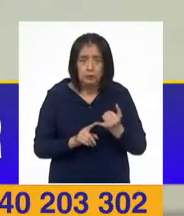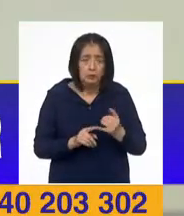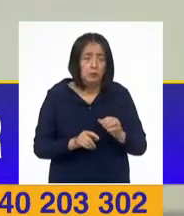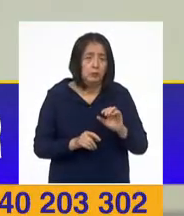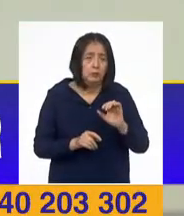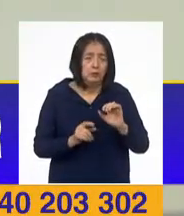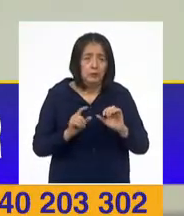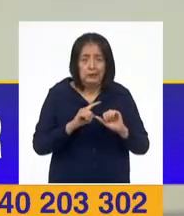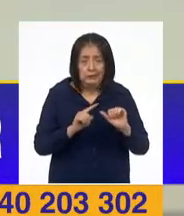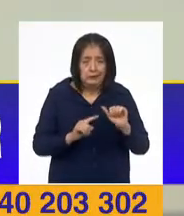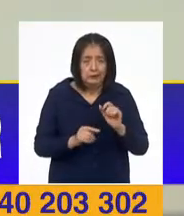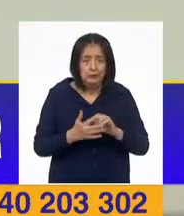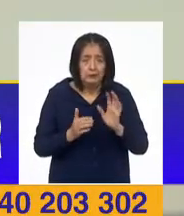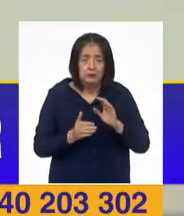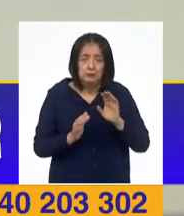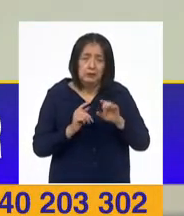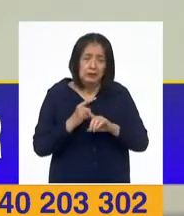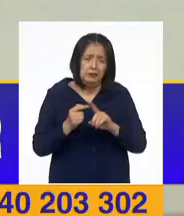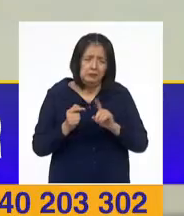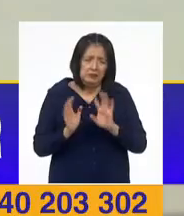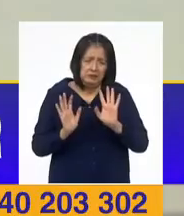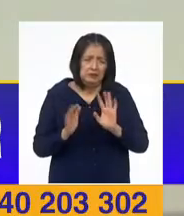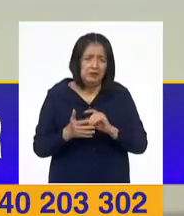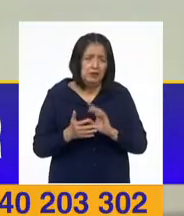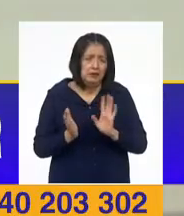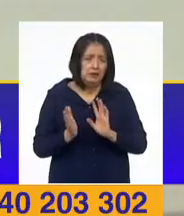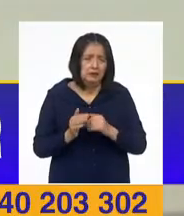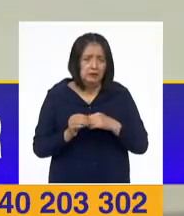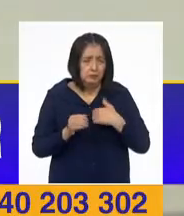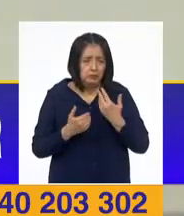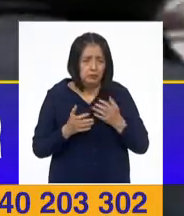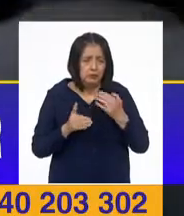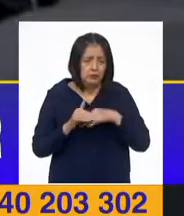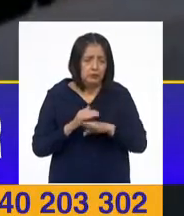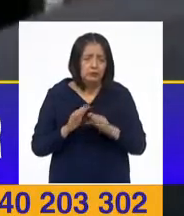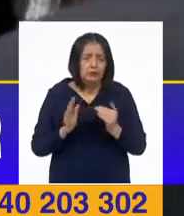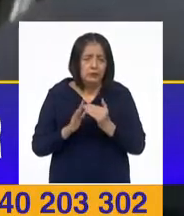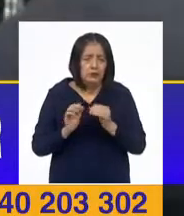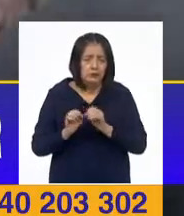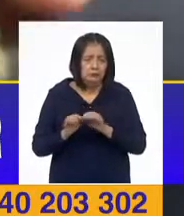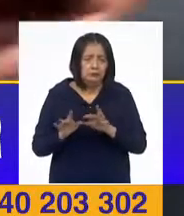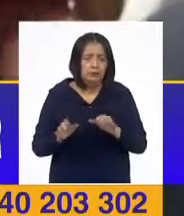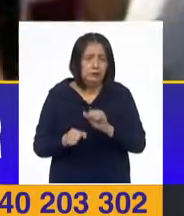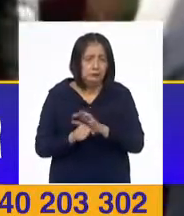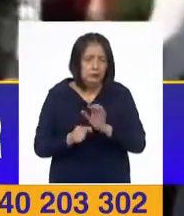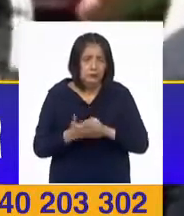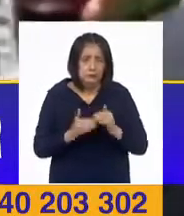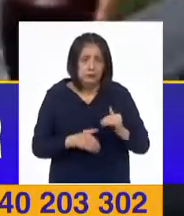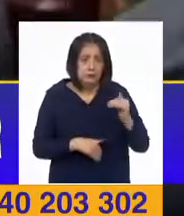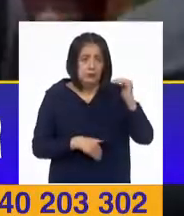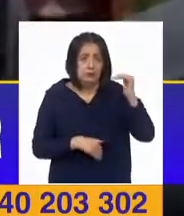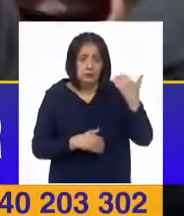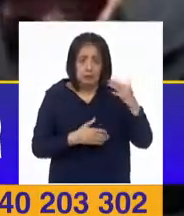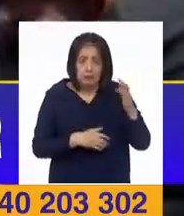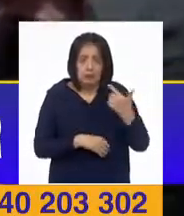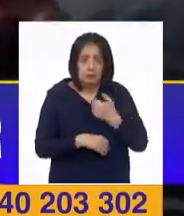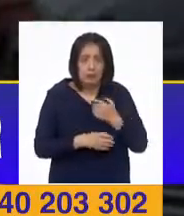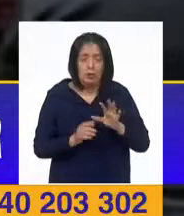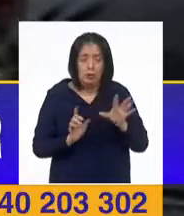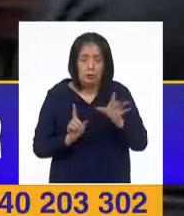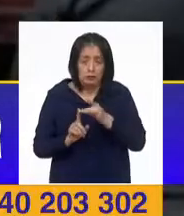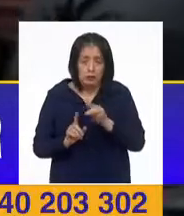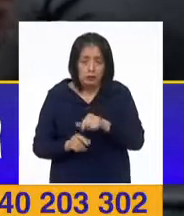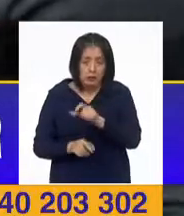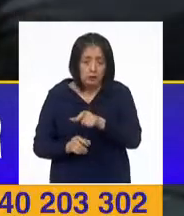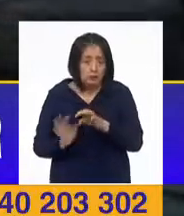AstraZeneca redujeron a más de la mitad la probabilidad de propagar el virus en casa. Es decir, que el riesgo de que un adulto inmunizado contagie a un